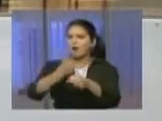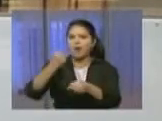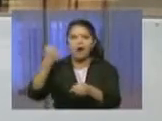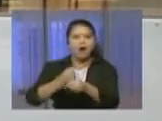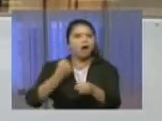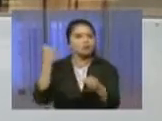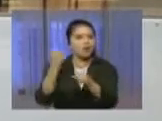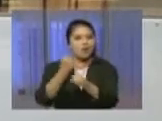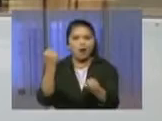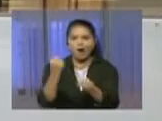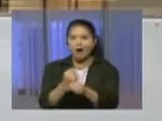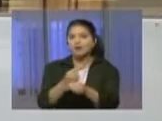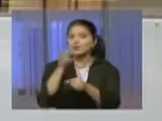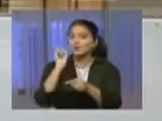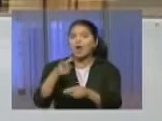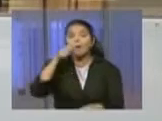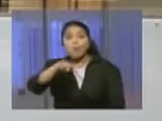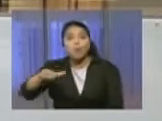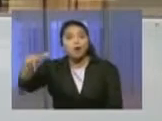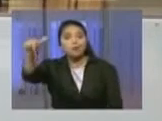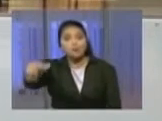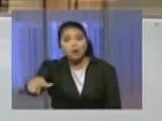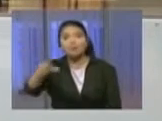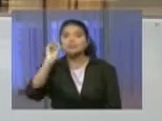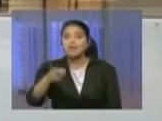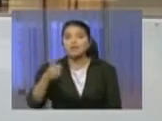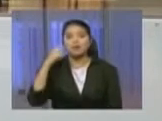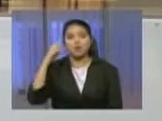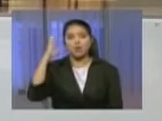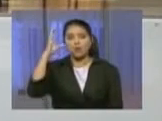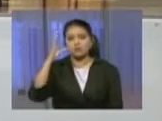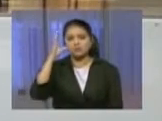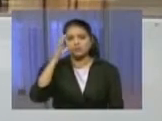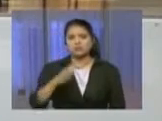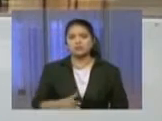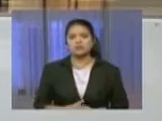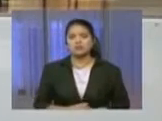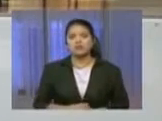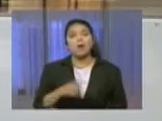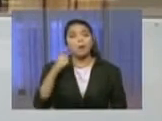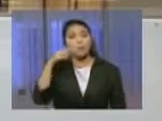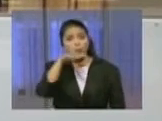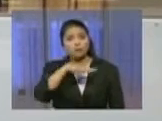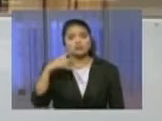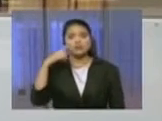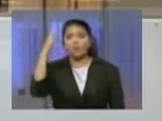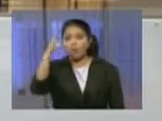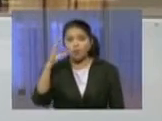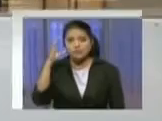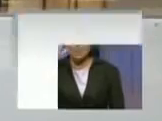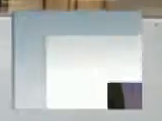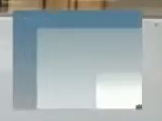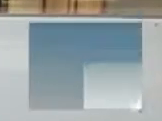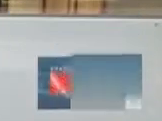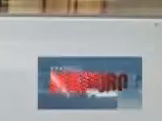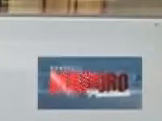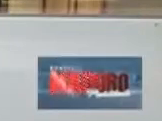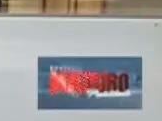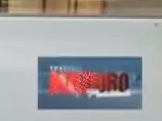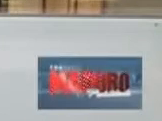trabajar el pueblo tiene conciencia y nuestro pueblo está ganando cada día más